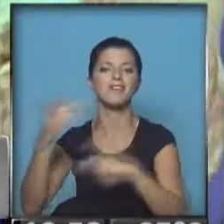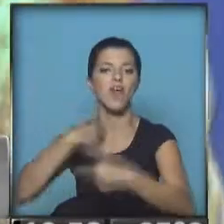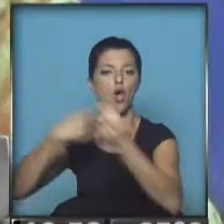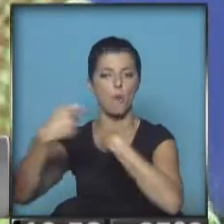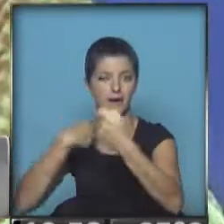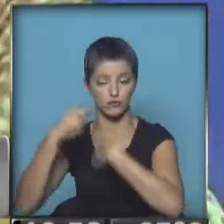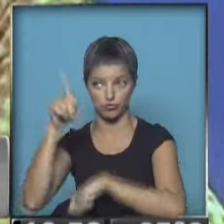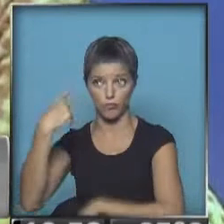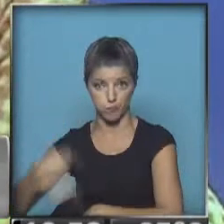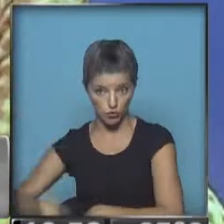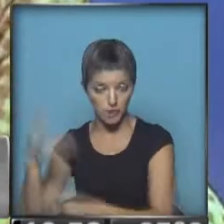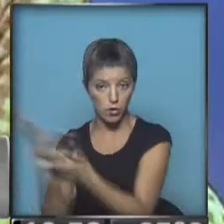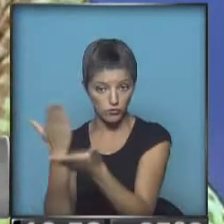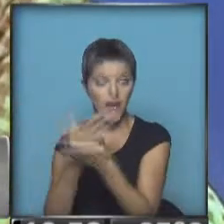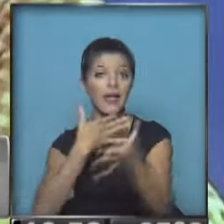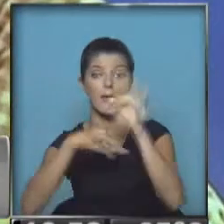sus productos